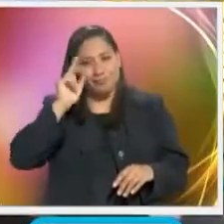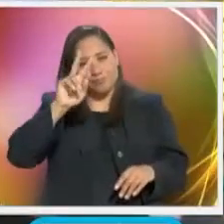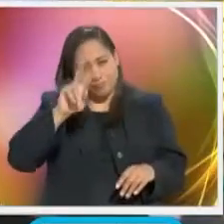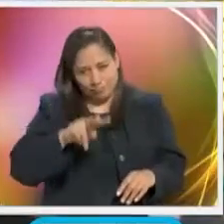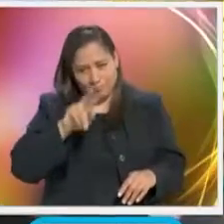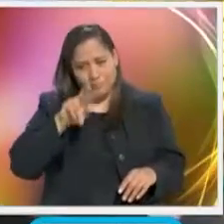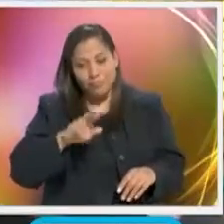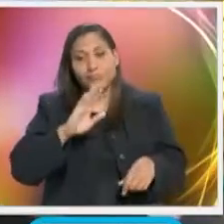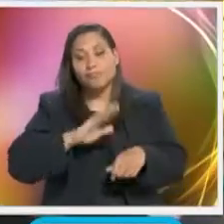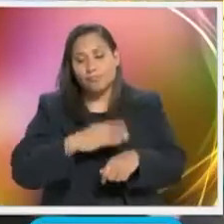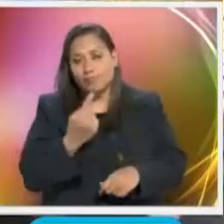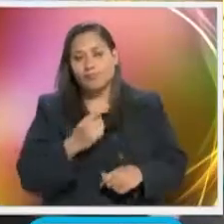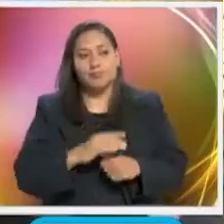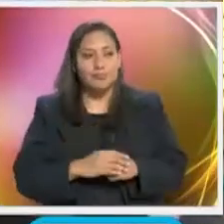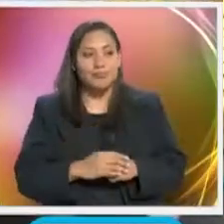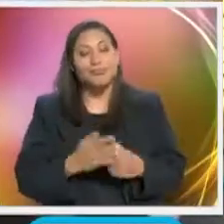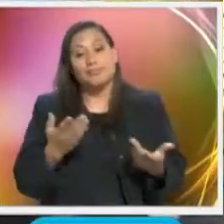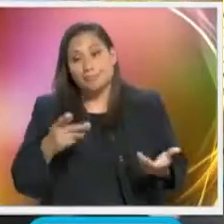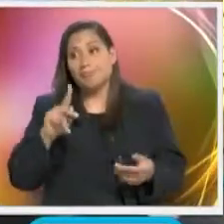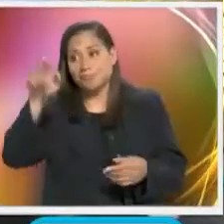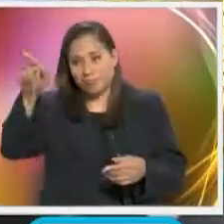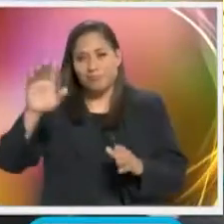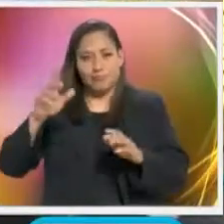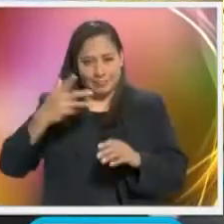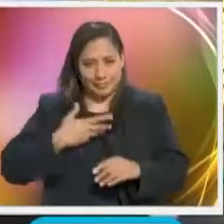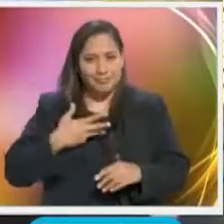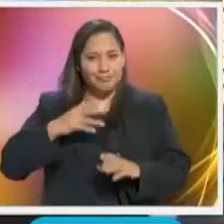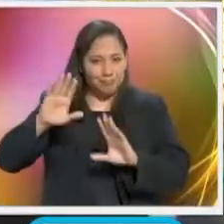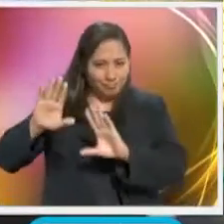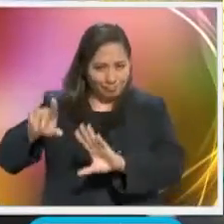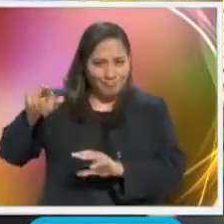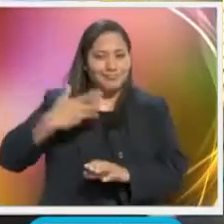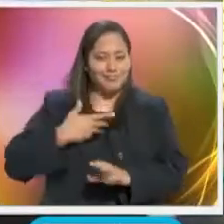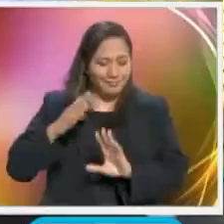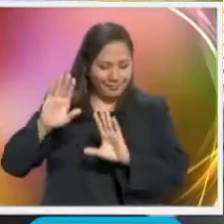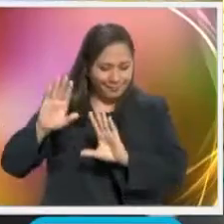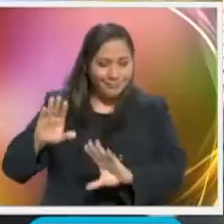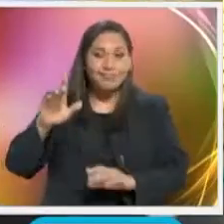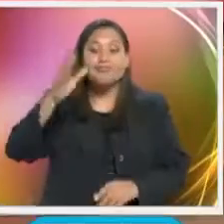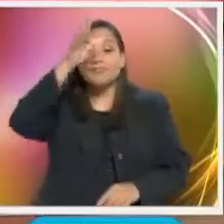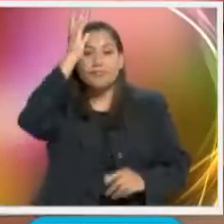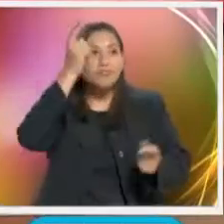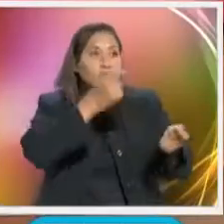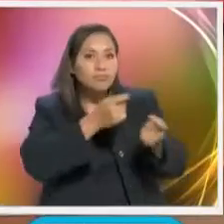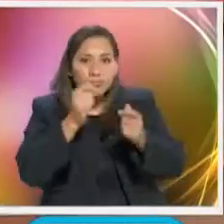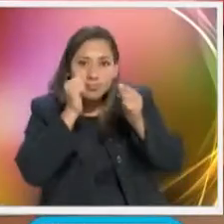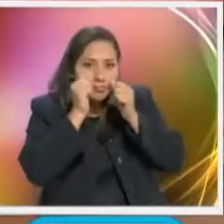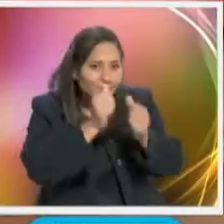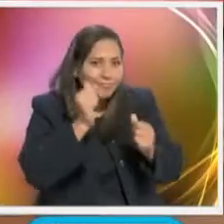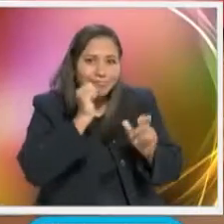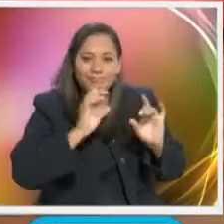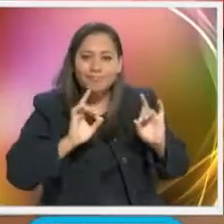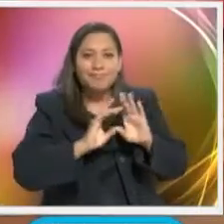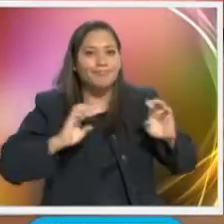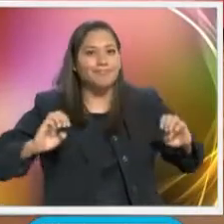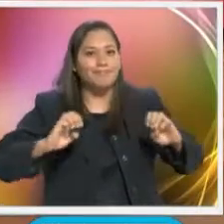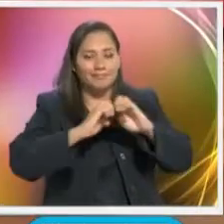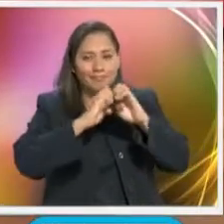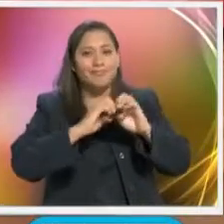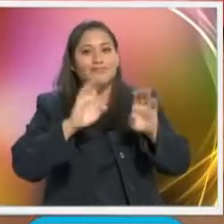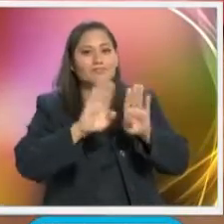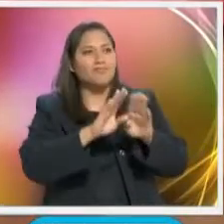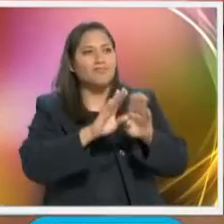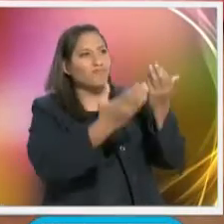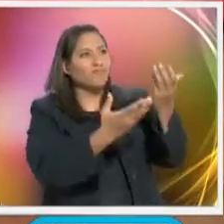La verdad, porque pero ahí están, y eso es lo bueno de saber que ahí están, que los bomberos atienden, bueno, obviamente lo que es el apagar